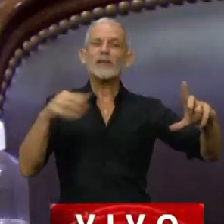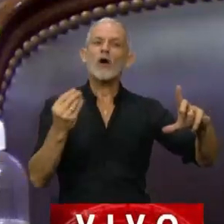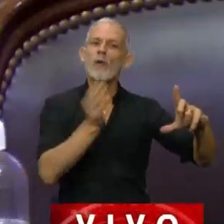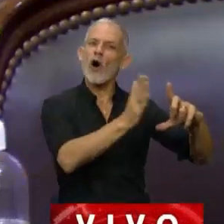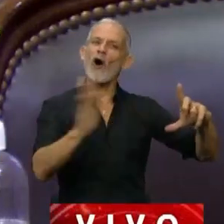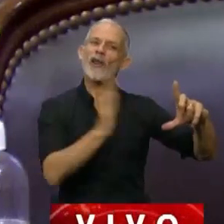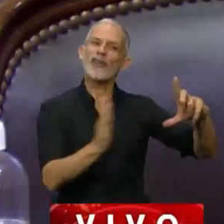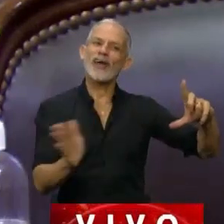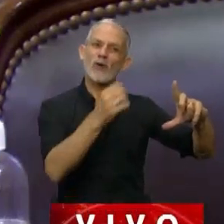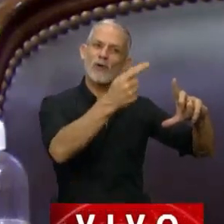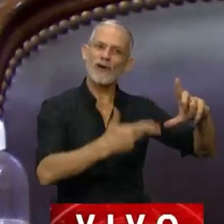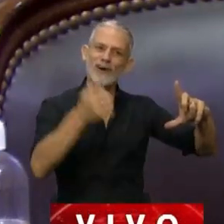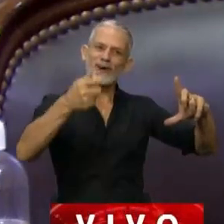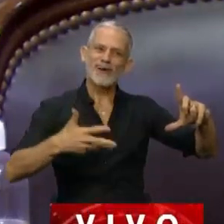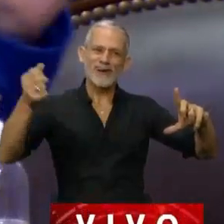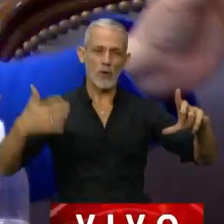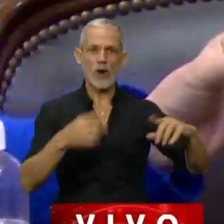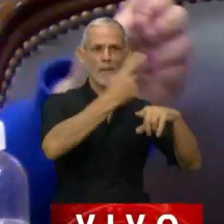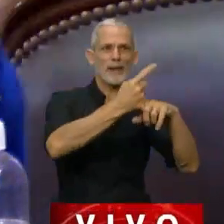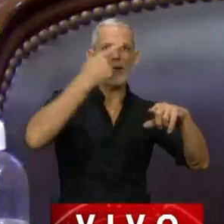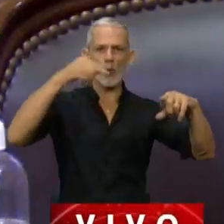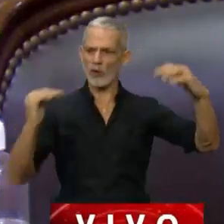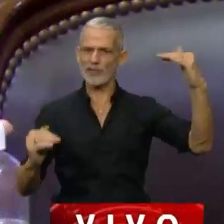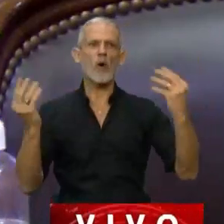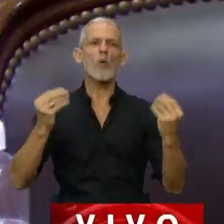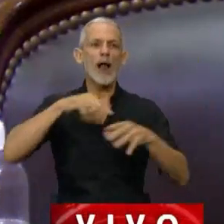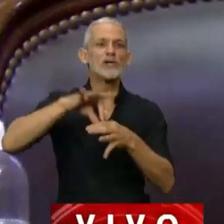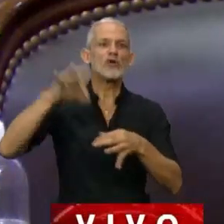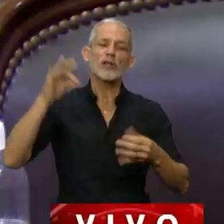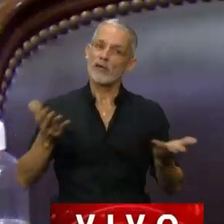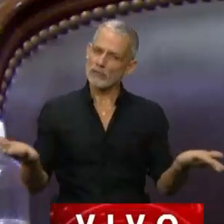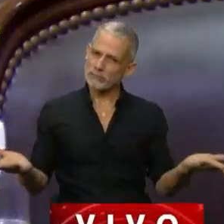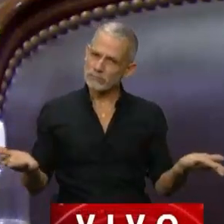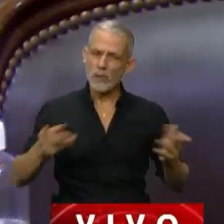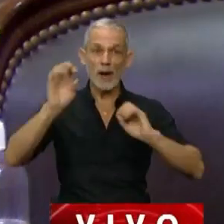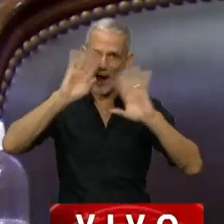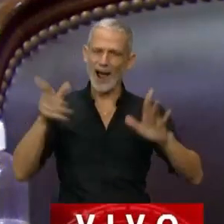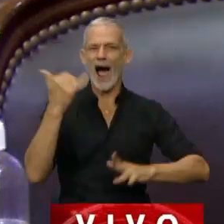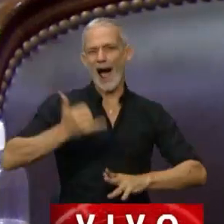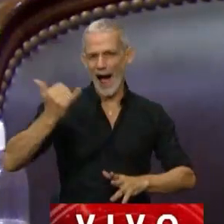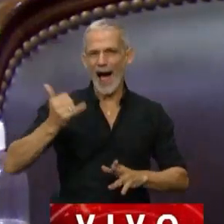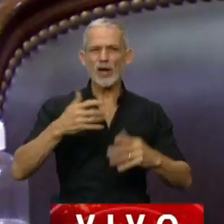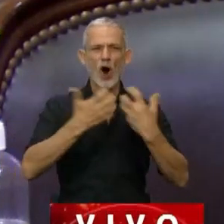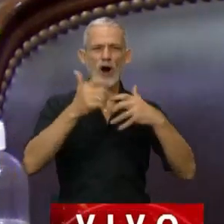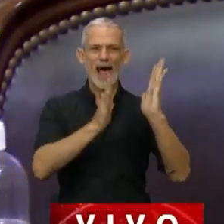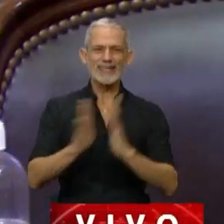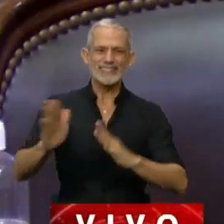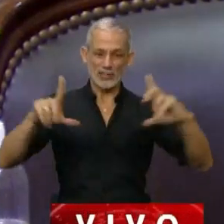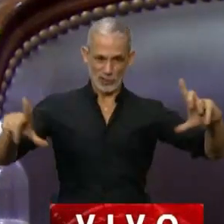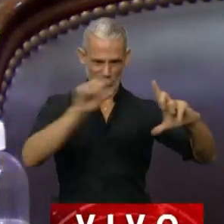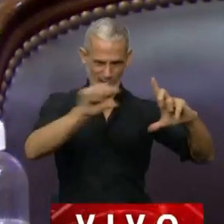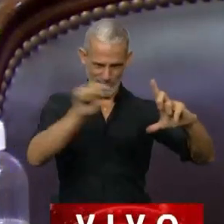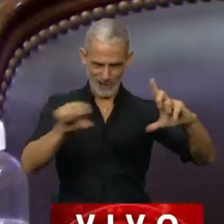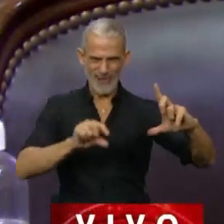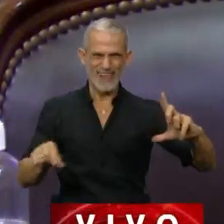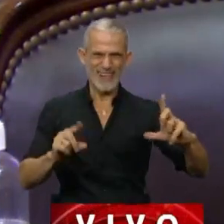si acá tenemos que discutir quién es el primero, quién es el último, quién está en el medio, es porque claramente la organización de